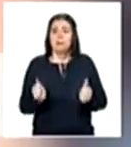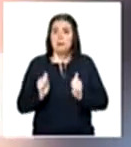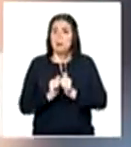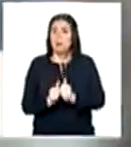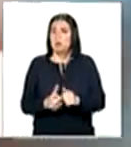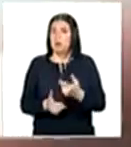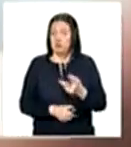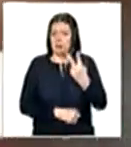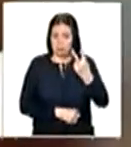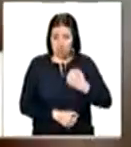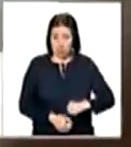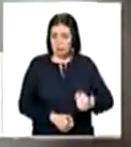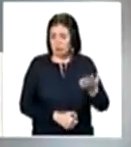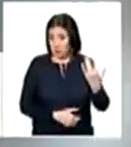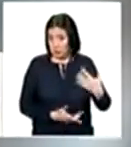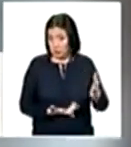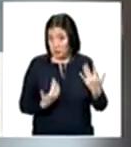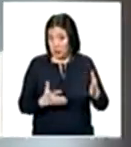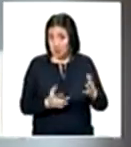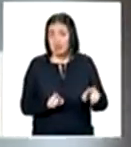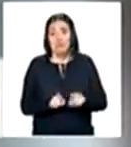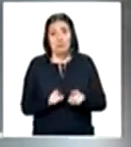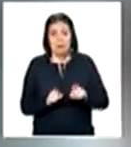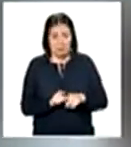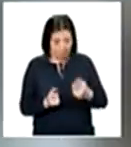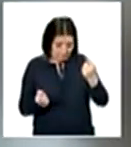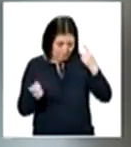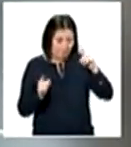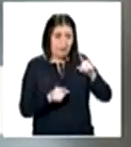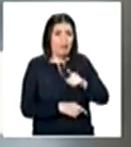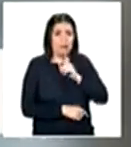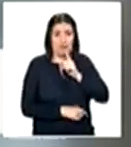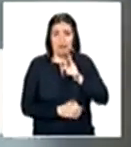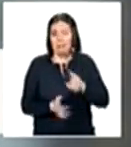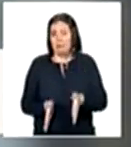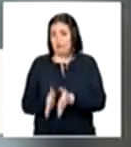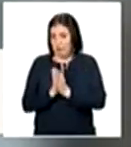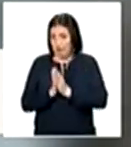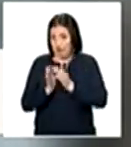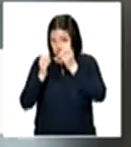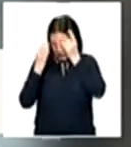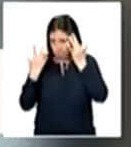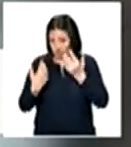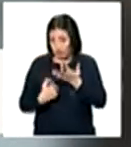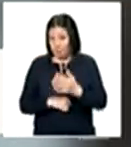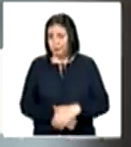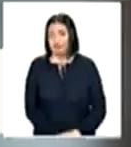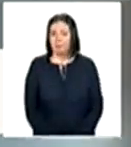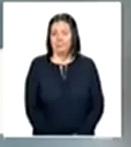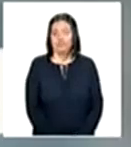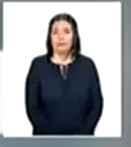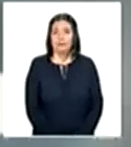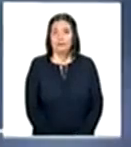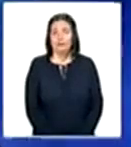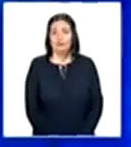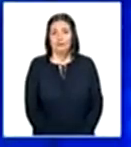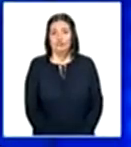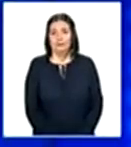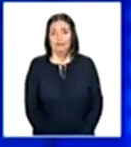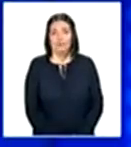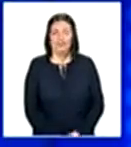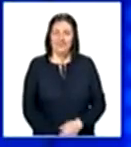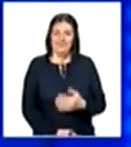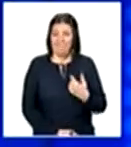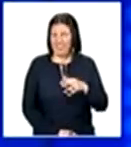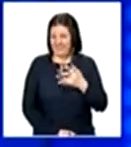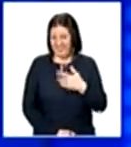la que tuvieron dos hijos y quienes fueron también cómplices de su papá en esta pedida de mano. Son de